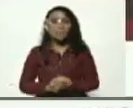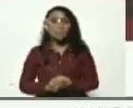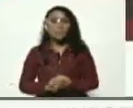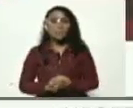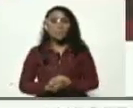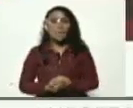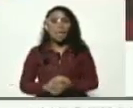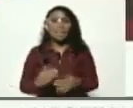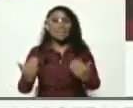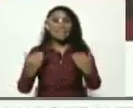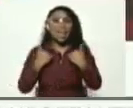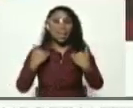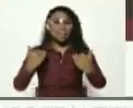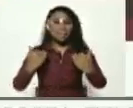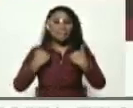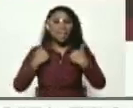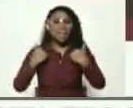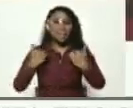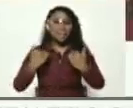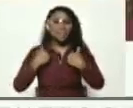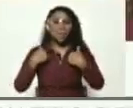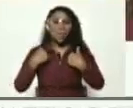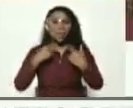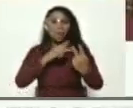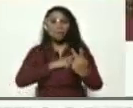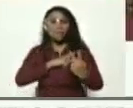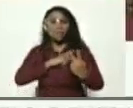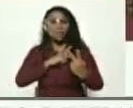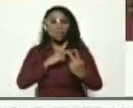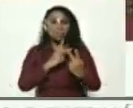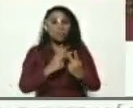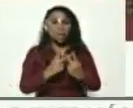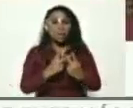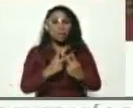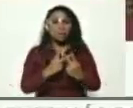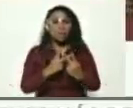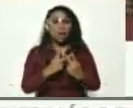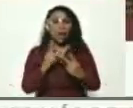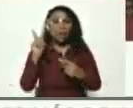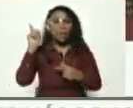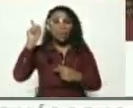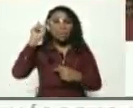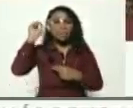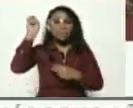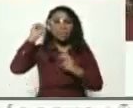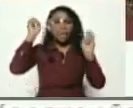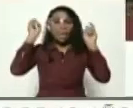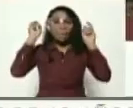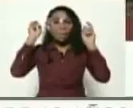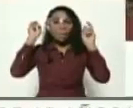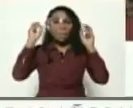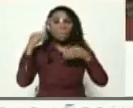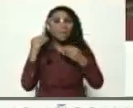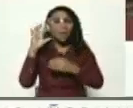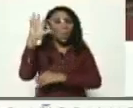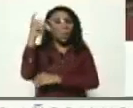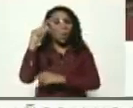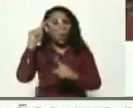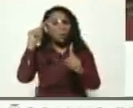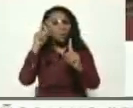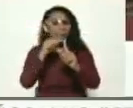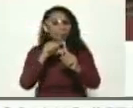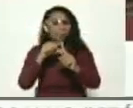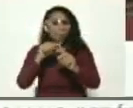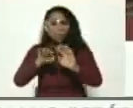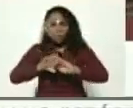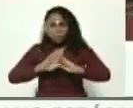el sacrificio, la voluntad en el páramo de Pisba para lograr un objetivo